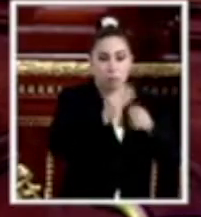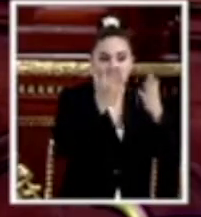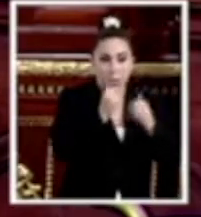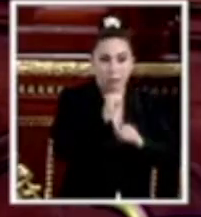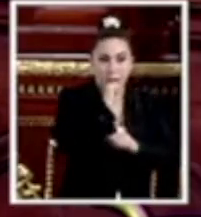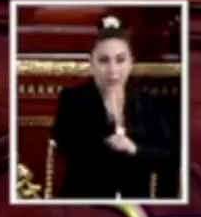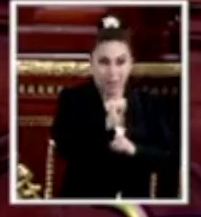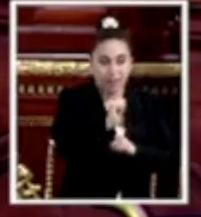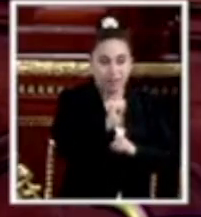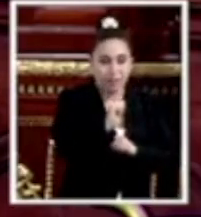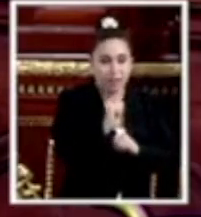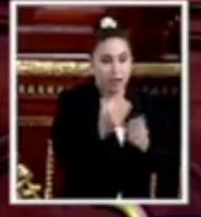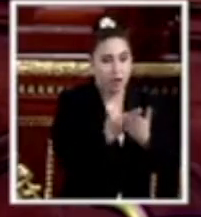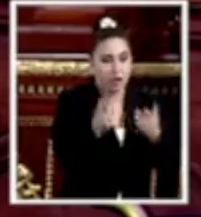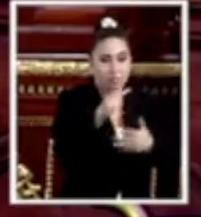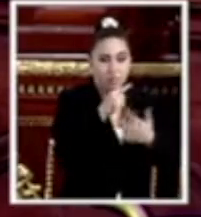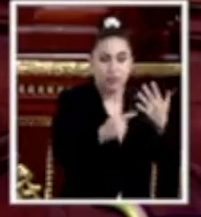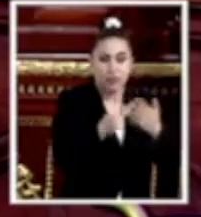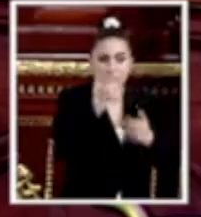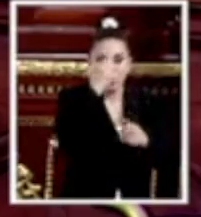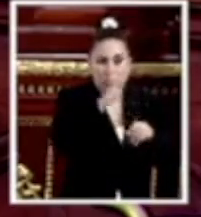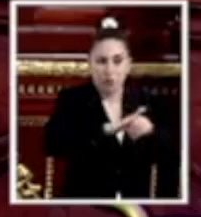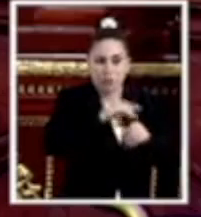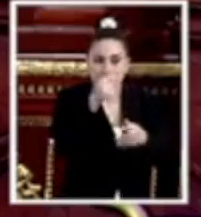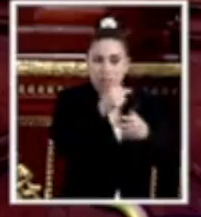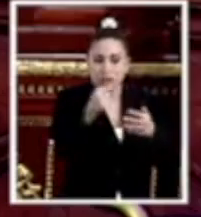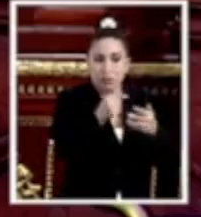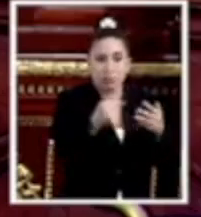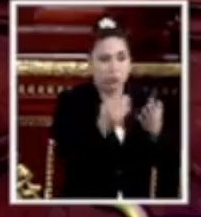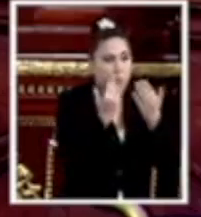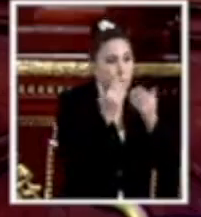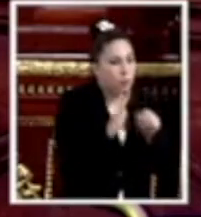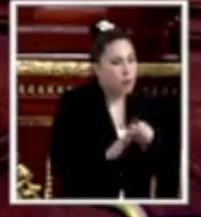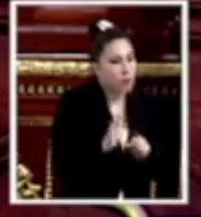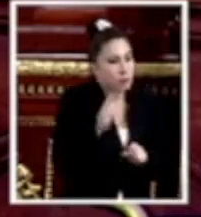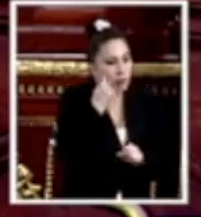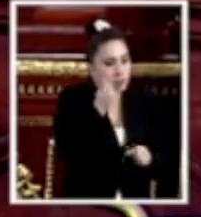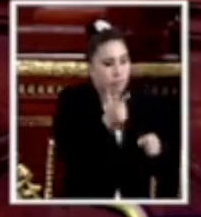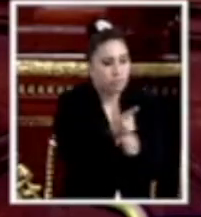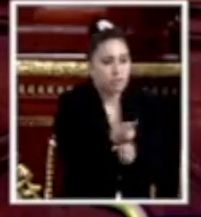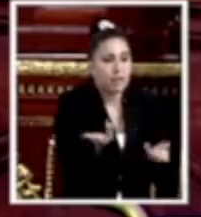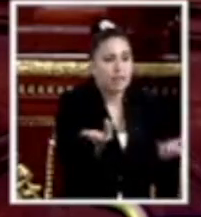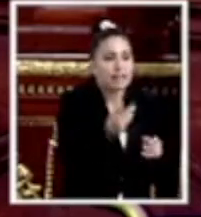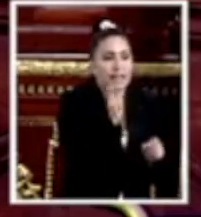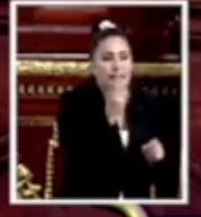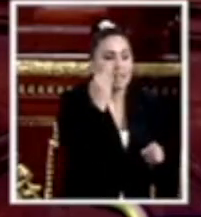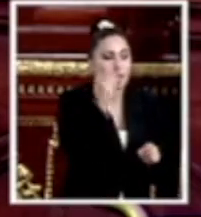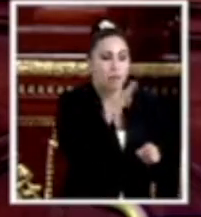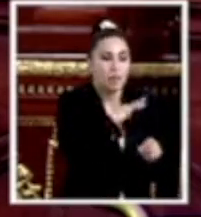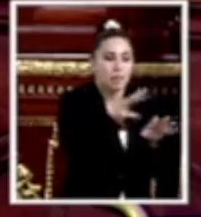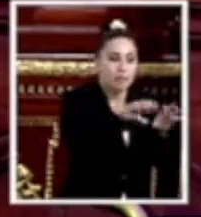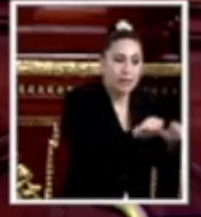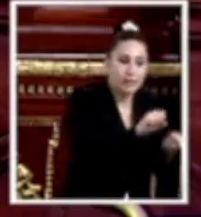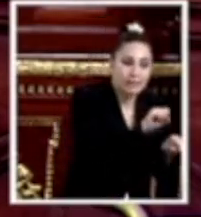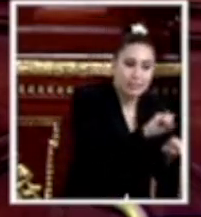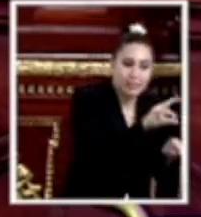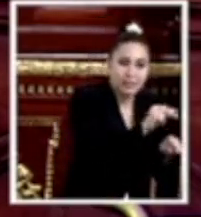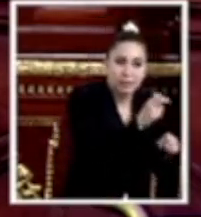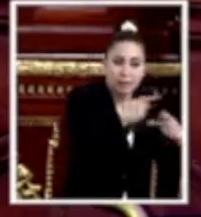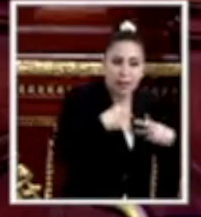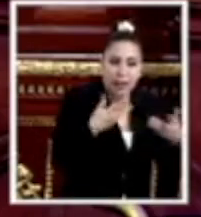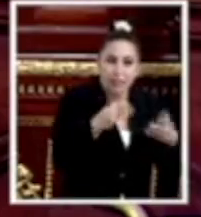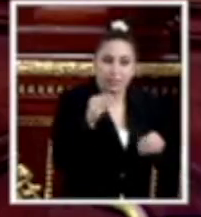sin brindar mayores elementos que permitan identificar en qué caso se considerará que la conducta en